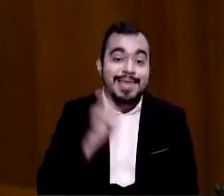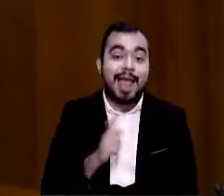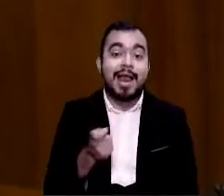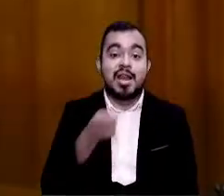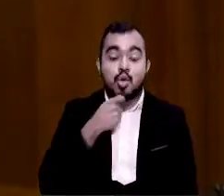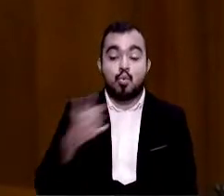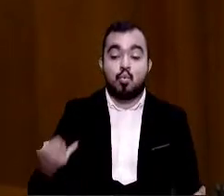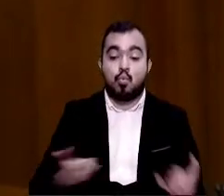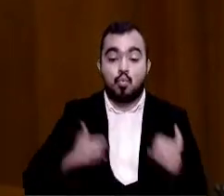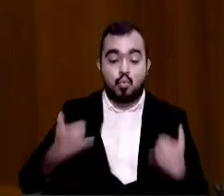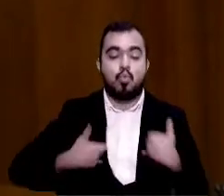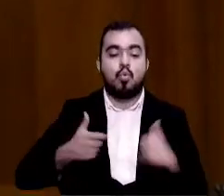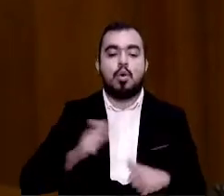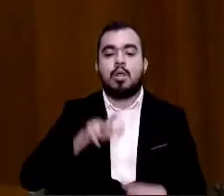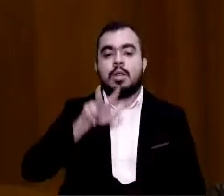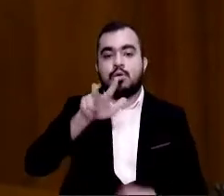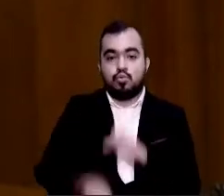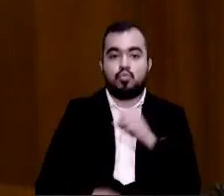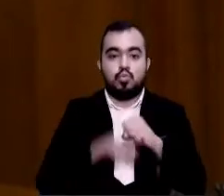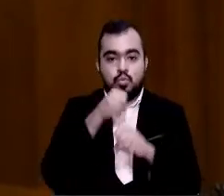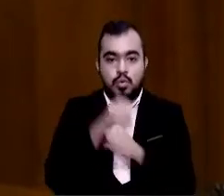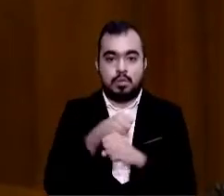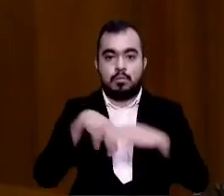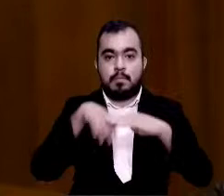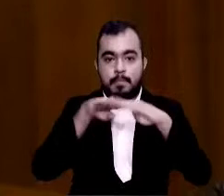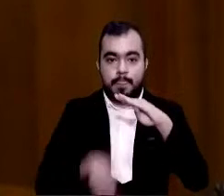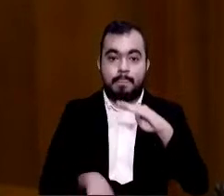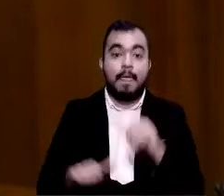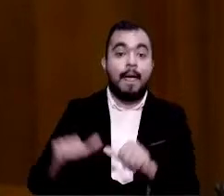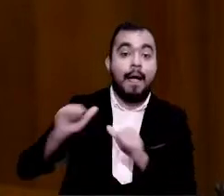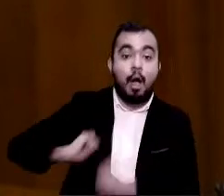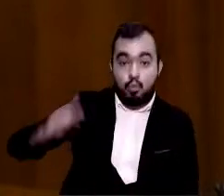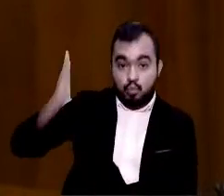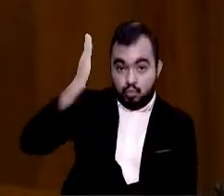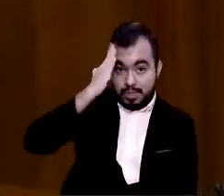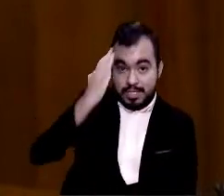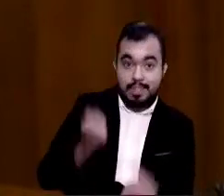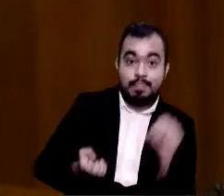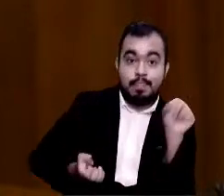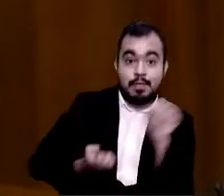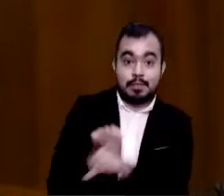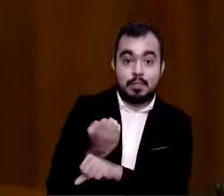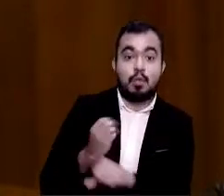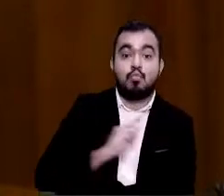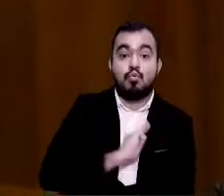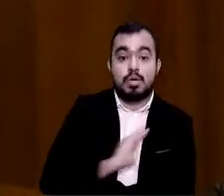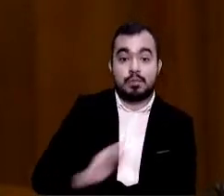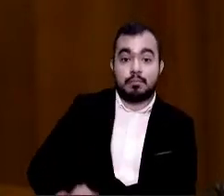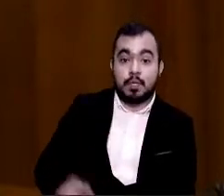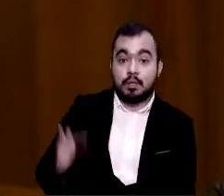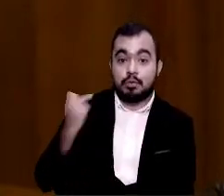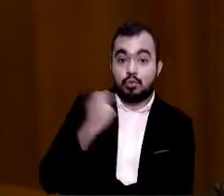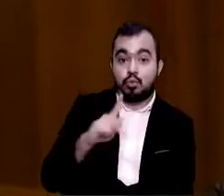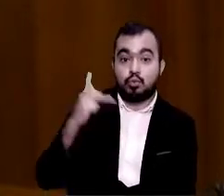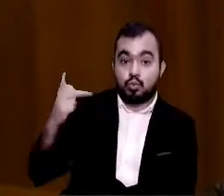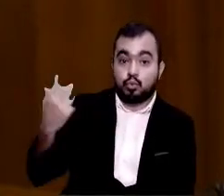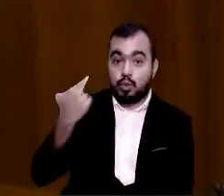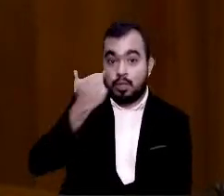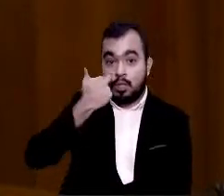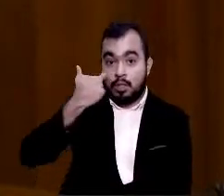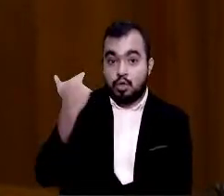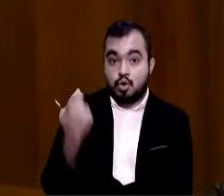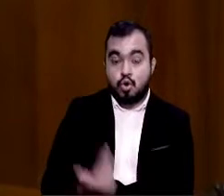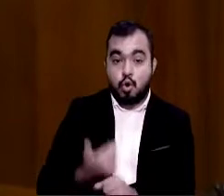contraigan matrimonio será de 18 años. Las autoridades estatales y municipales, en el ámbito de sus respectivas